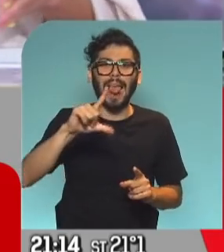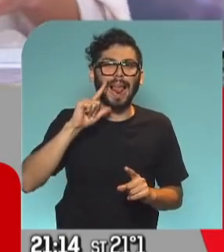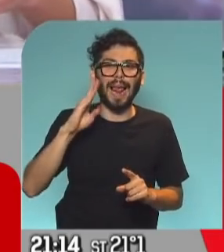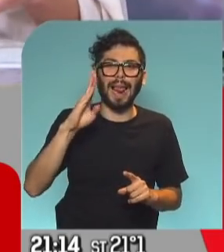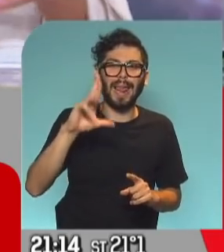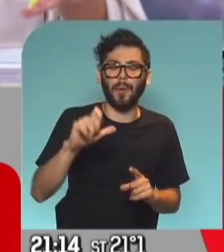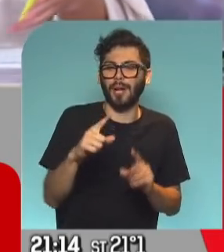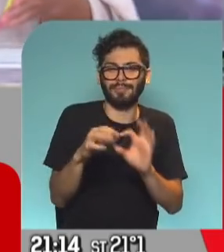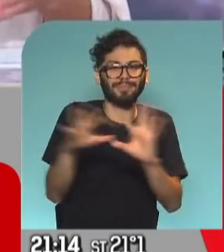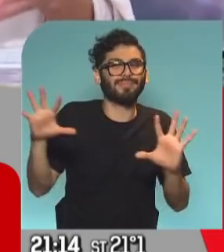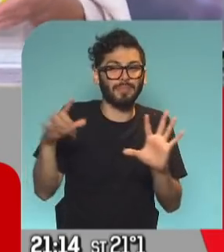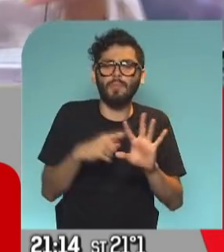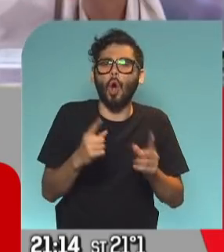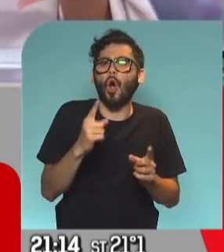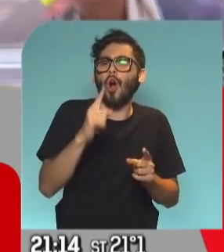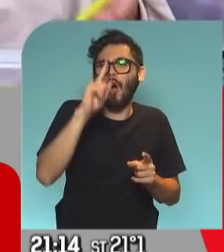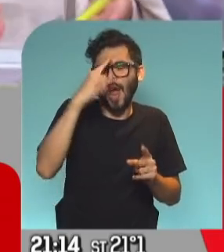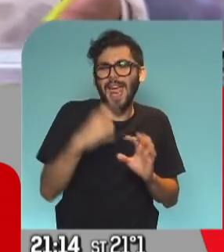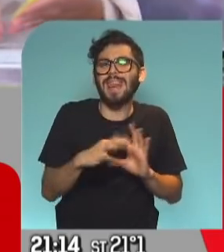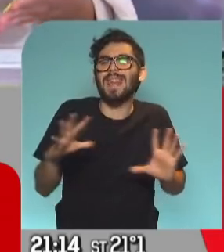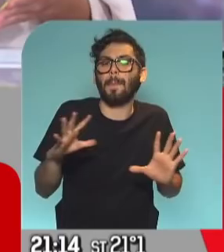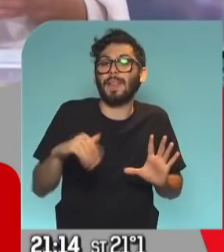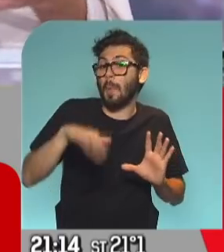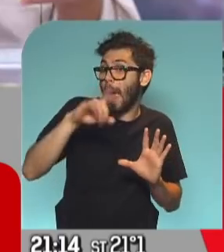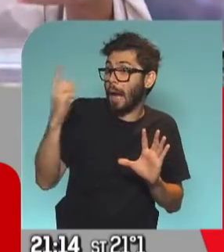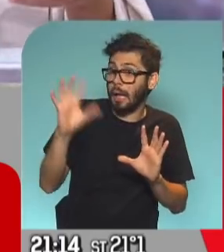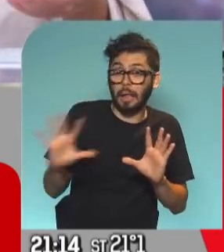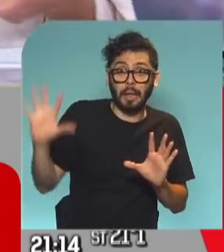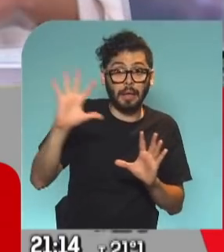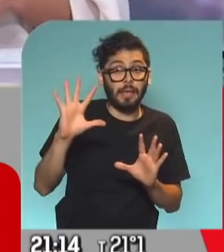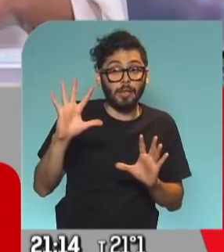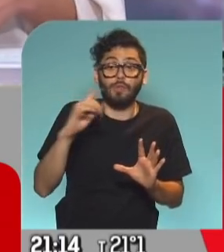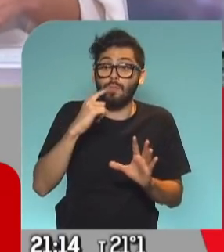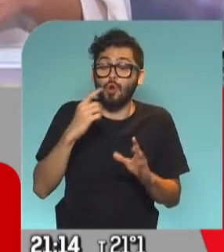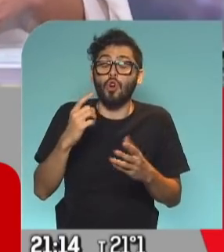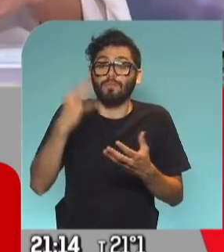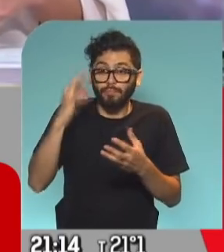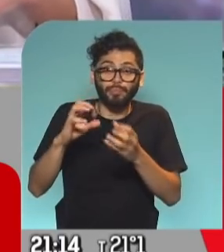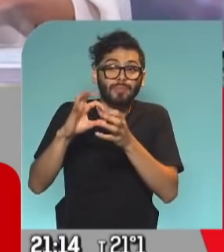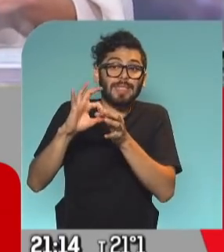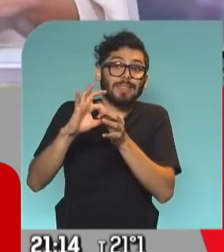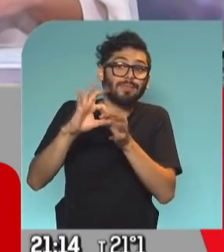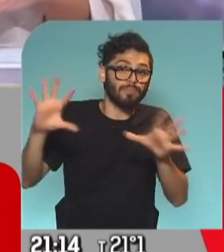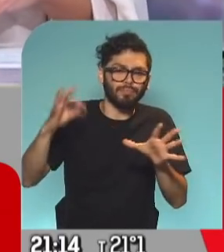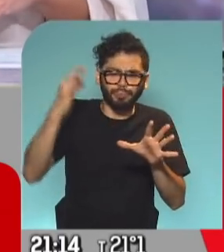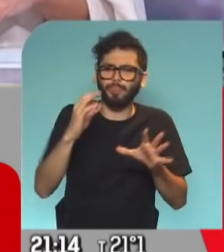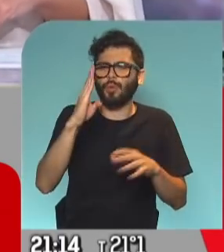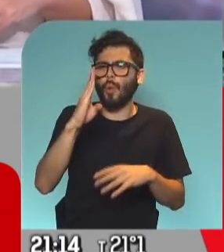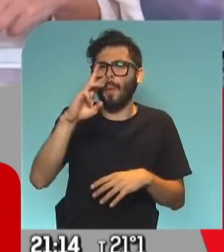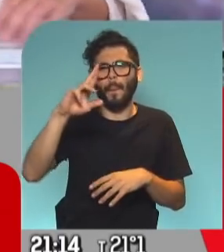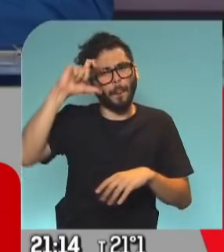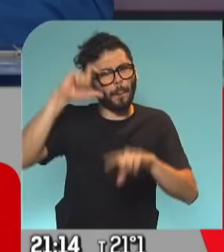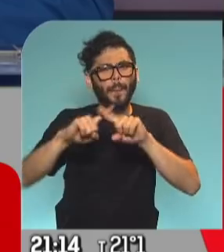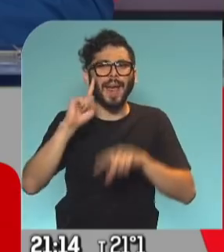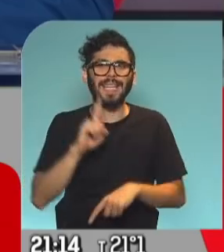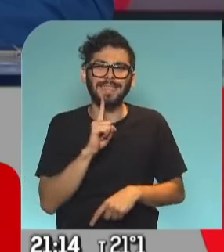capacidad de independencia mayor que le permitió, incluso antes de toda esta situación del Brexit, contar con estos beneficios. Ahora, el doctor Perrone dice, también